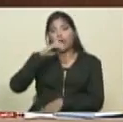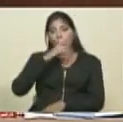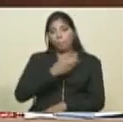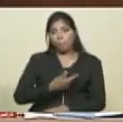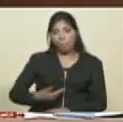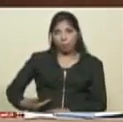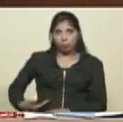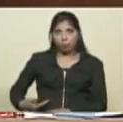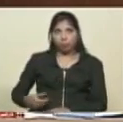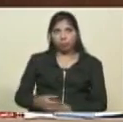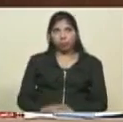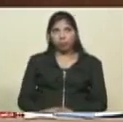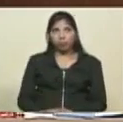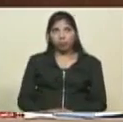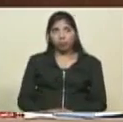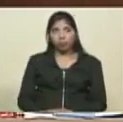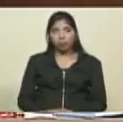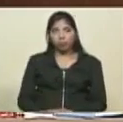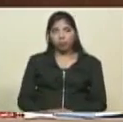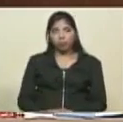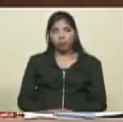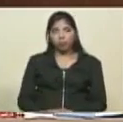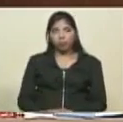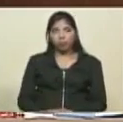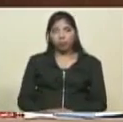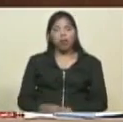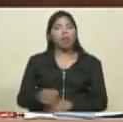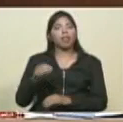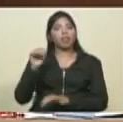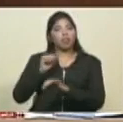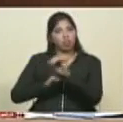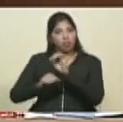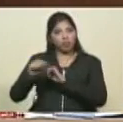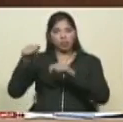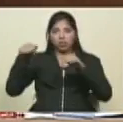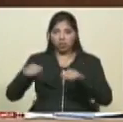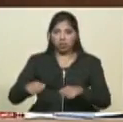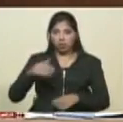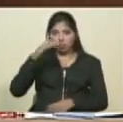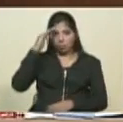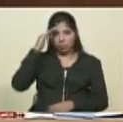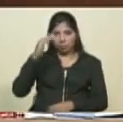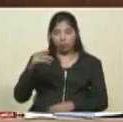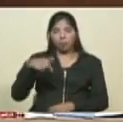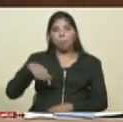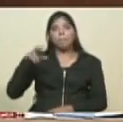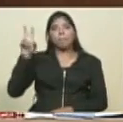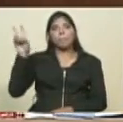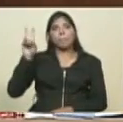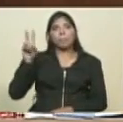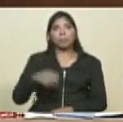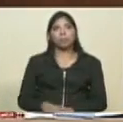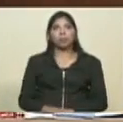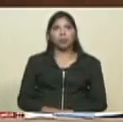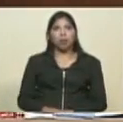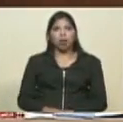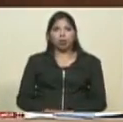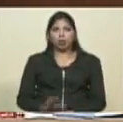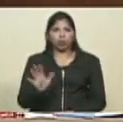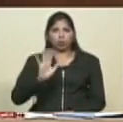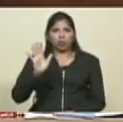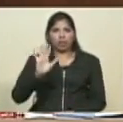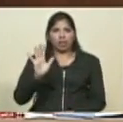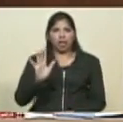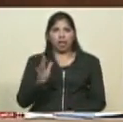gobierno de Venezuela en la defensa de nuestro país. Y no aceptamos chantaje de ningún gobierno,